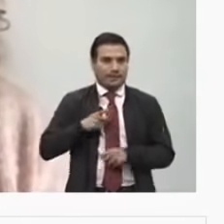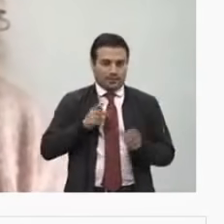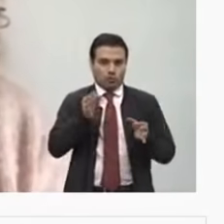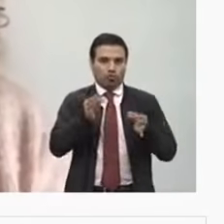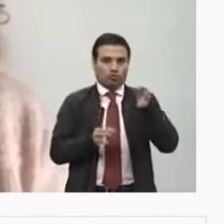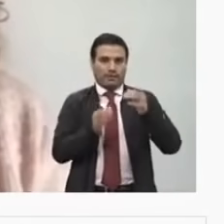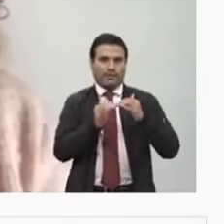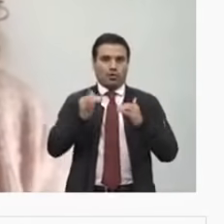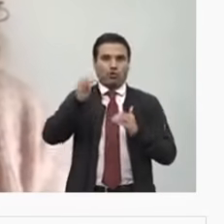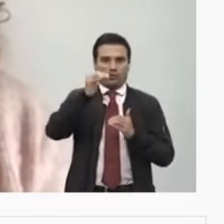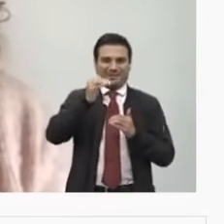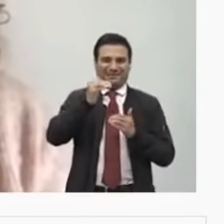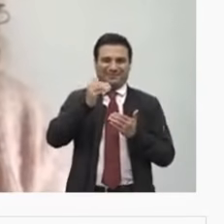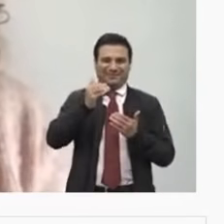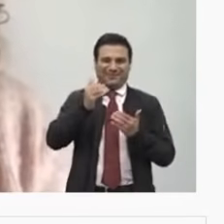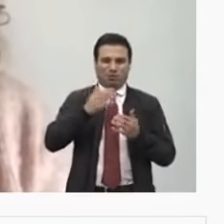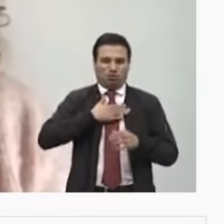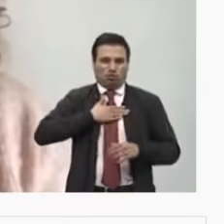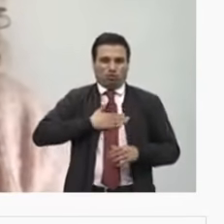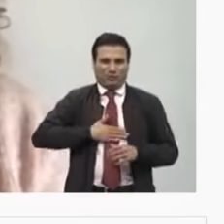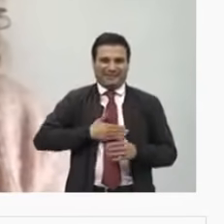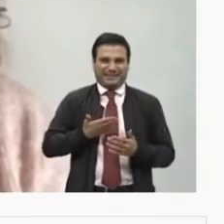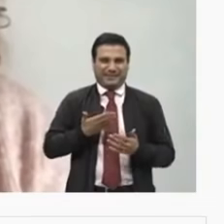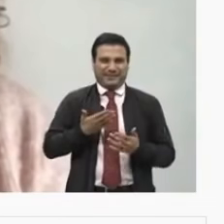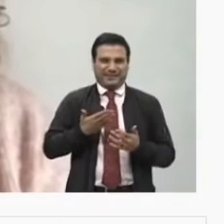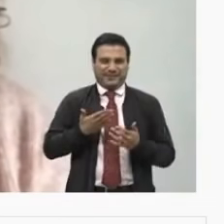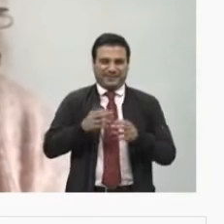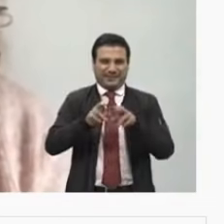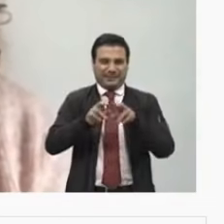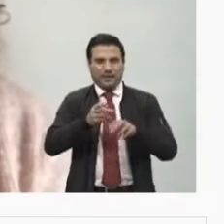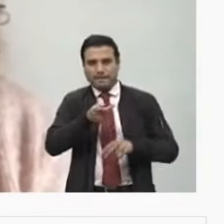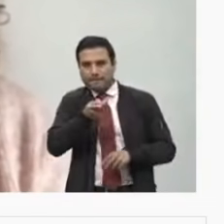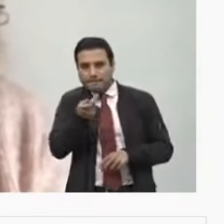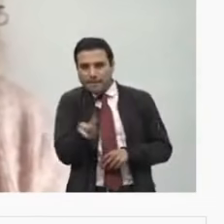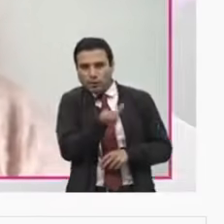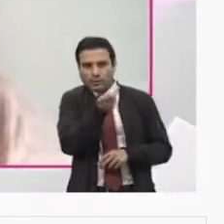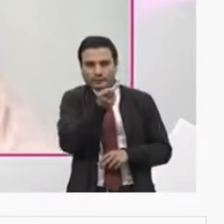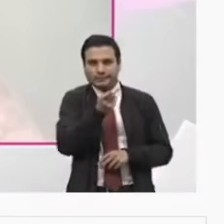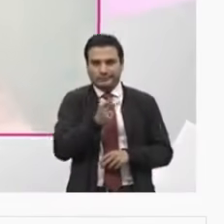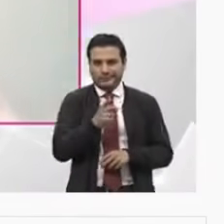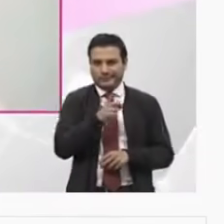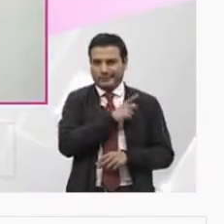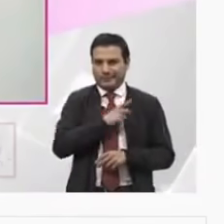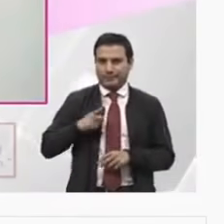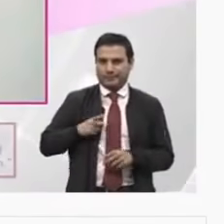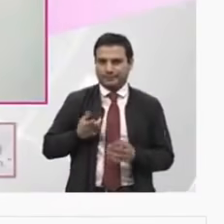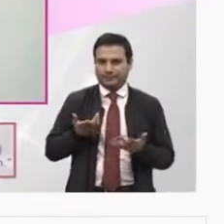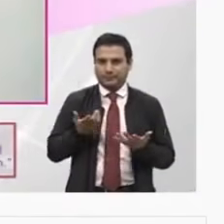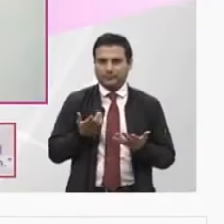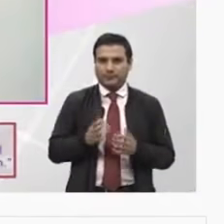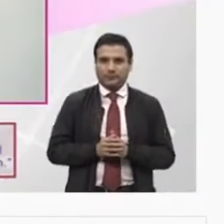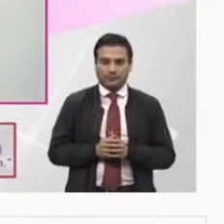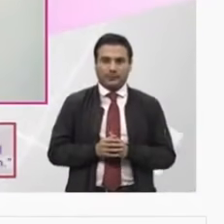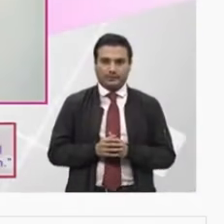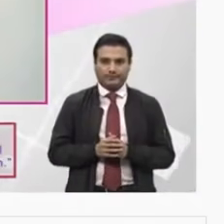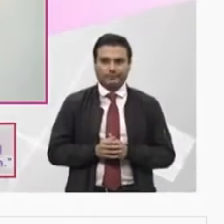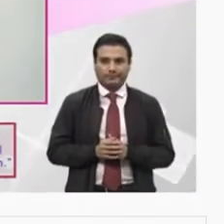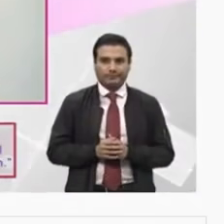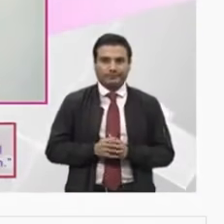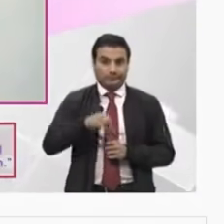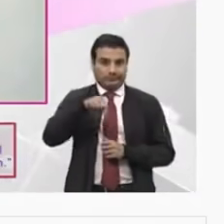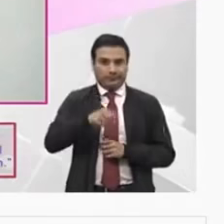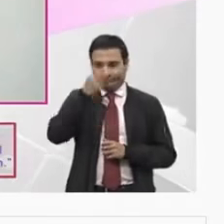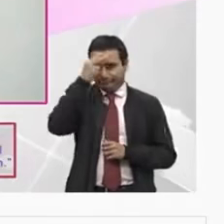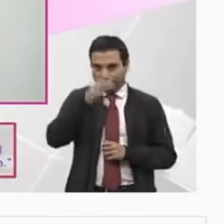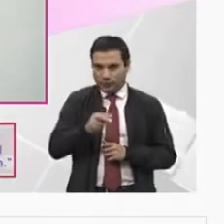justicia de la nación que además organizaciones muy importantes en este país y colectivos muy importantes en este